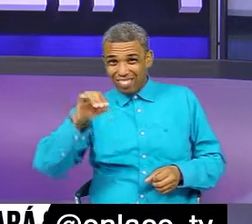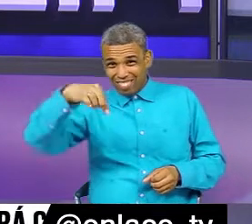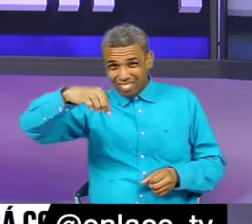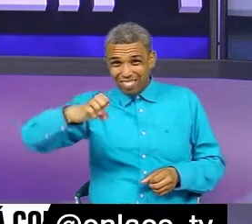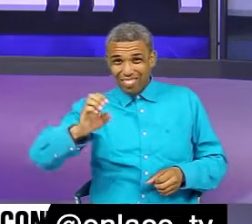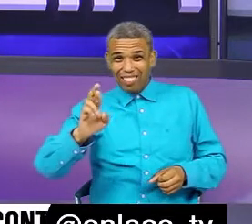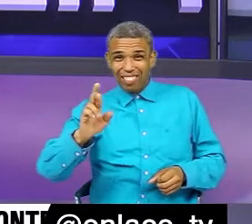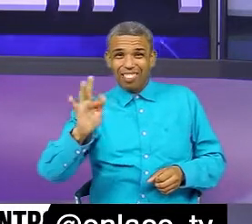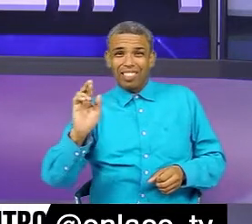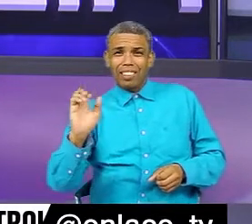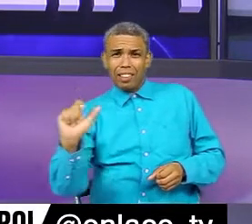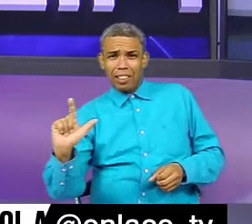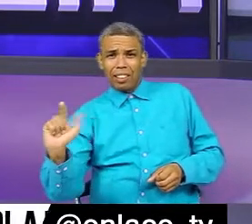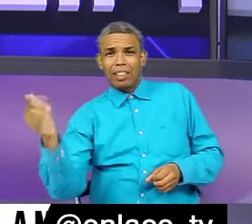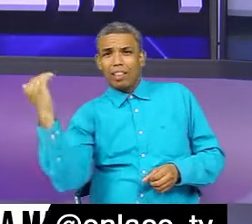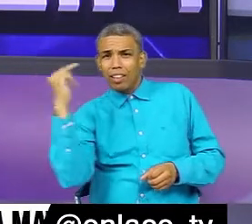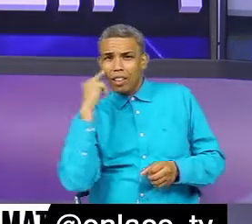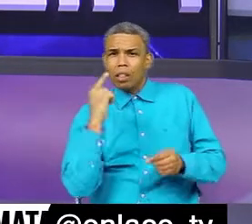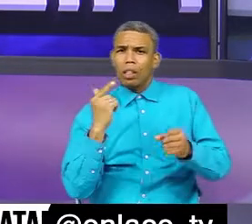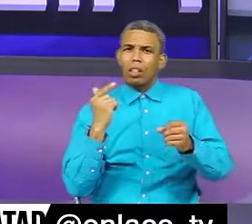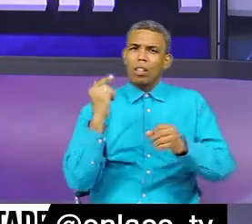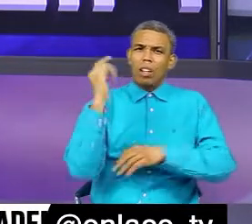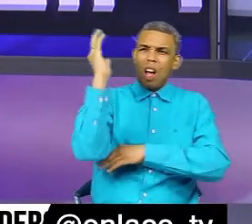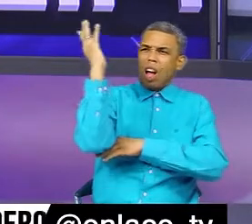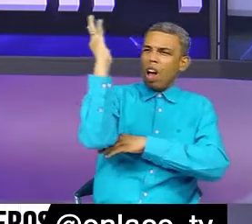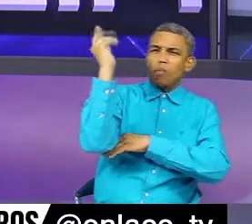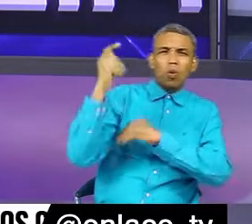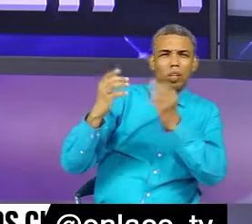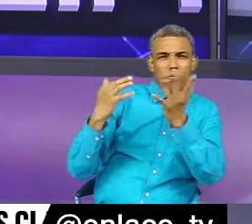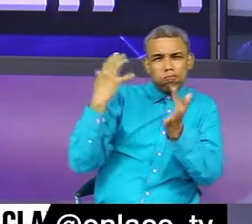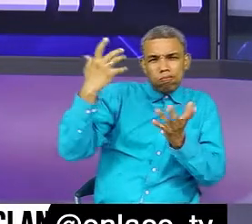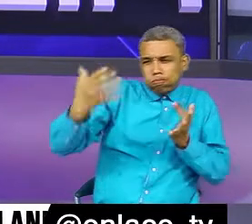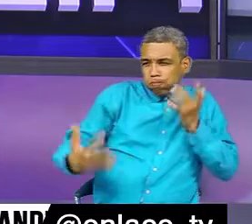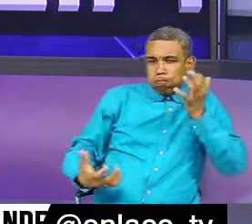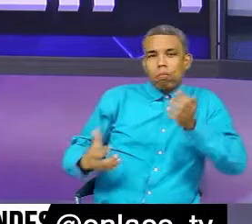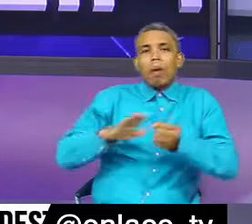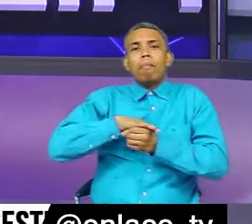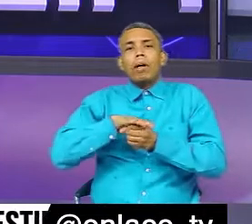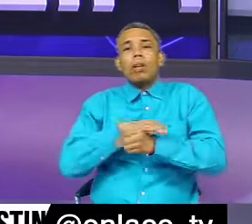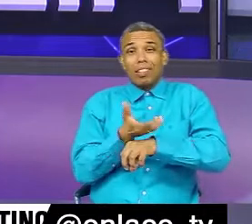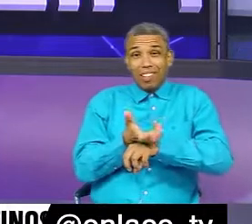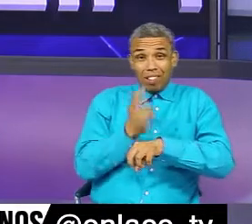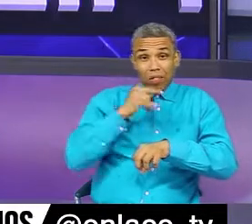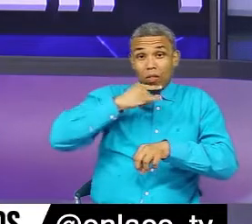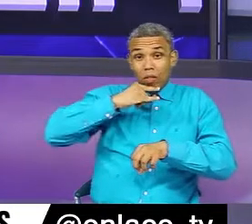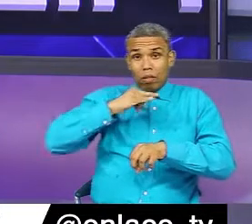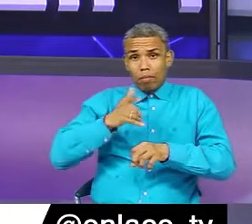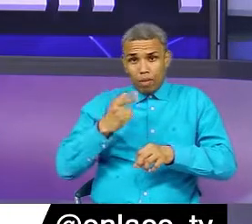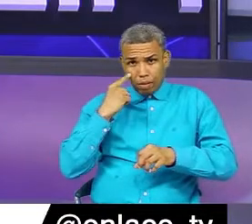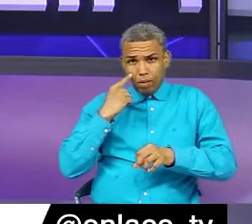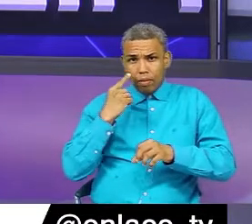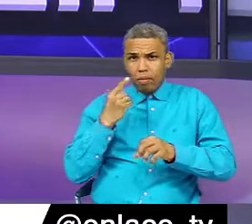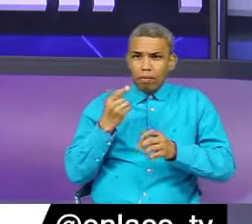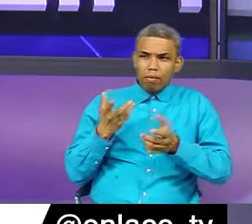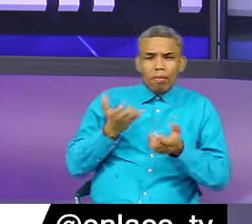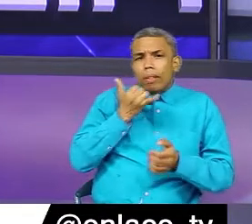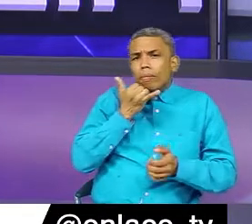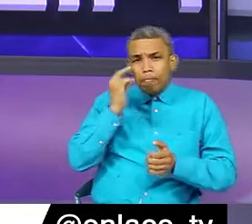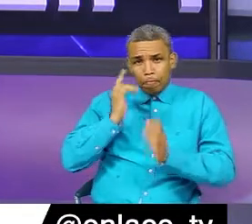generó un conato de incendio en una de las ceibas. Los habitantes de los barrios Galán y Torcoroma se pronunciaron ante el abandono de este tipo de residuos en el